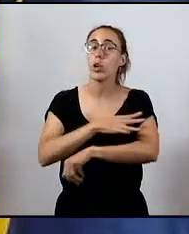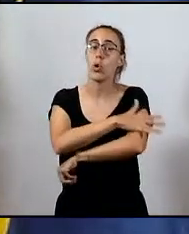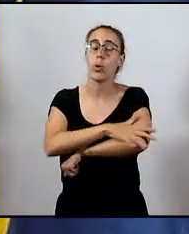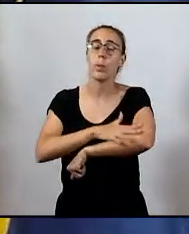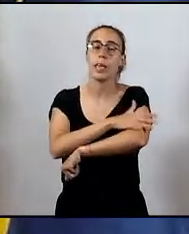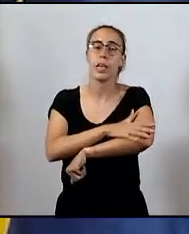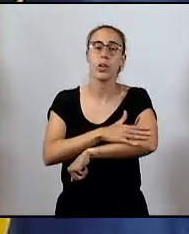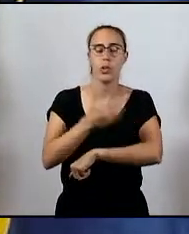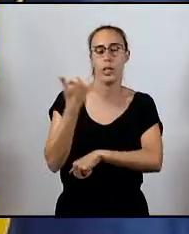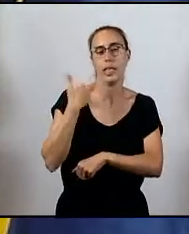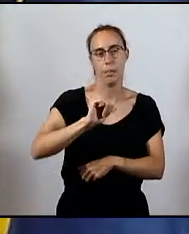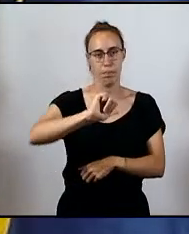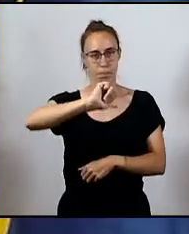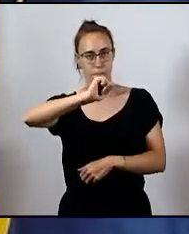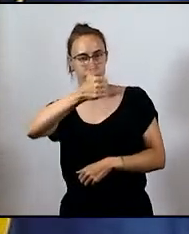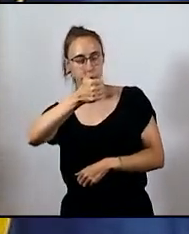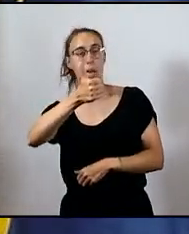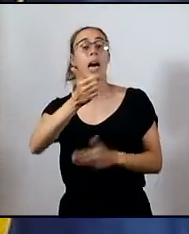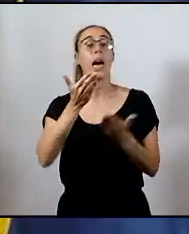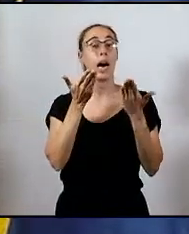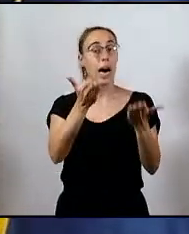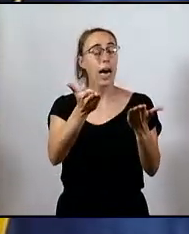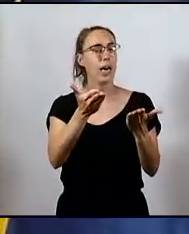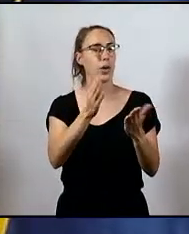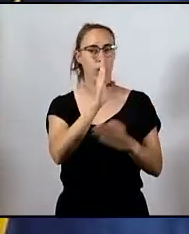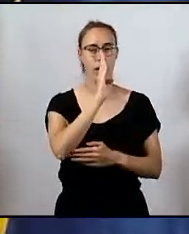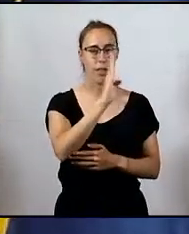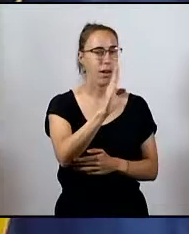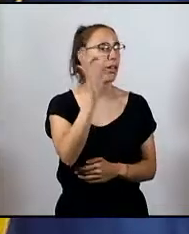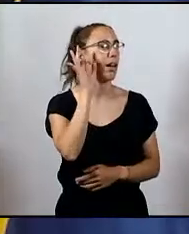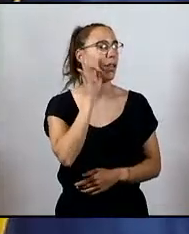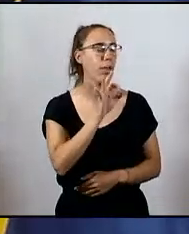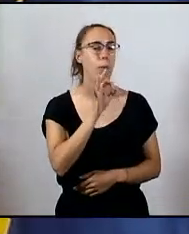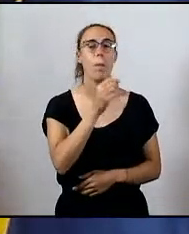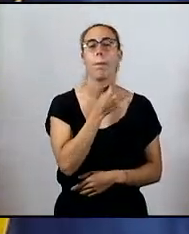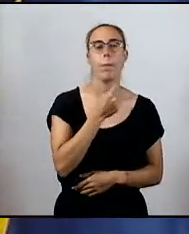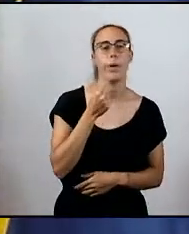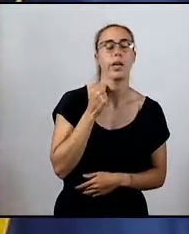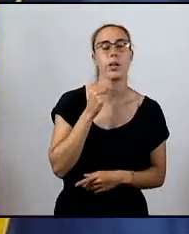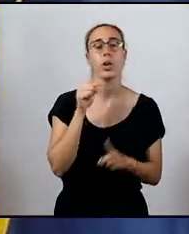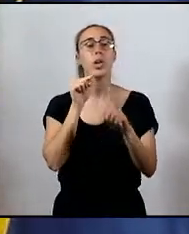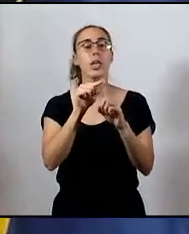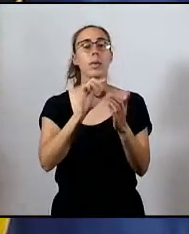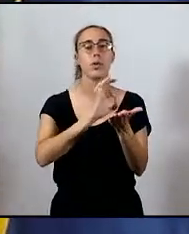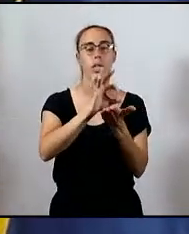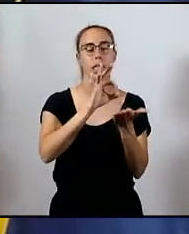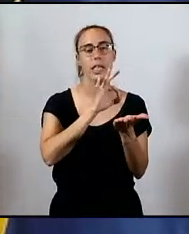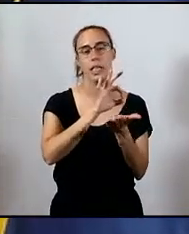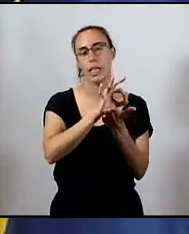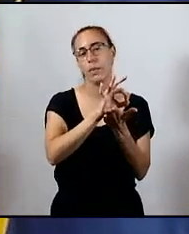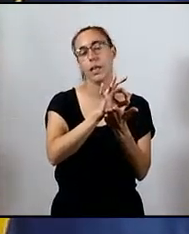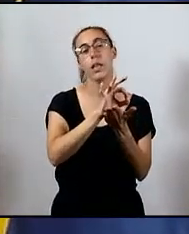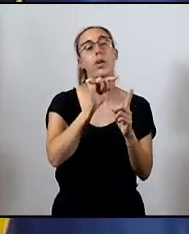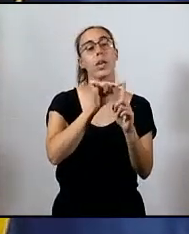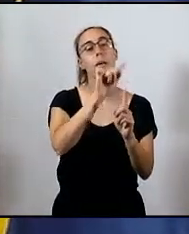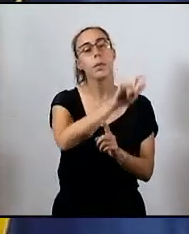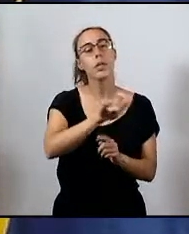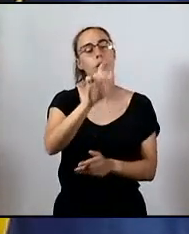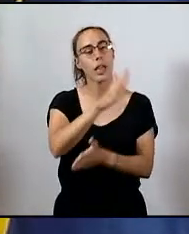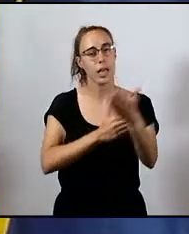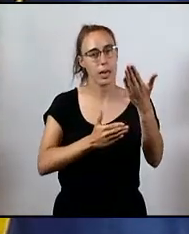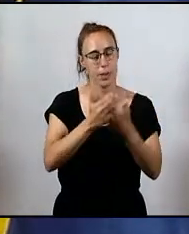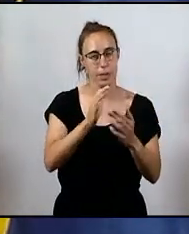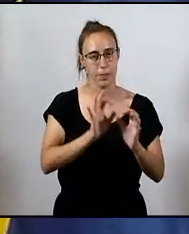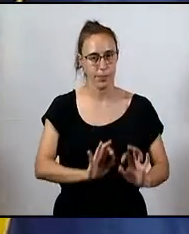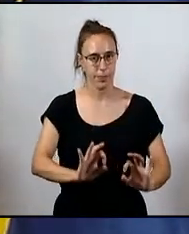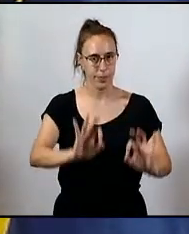ayuda directa a Down Badajoz para garantizar los servicios que ofrecen a las personas con discapacidad. En concreto,